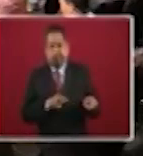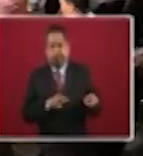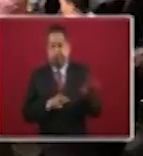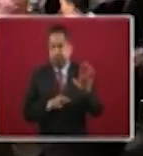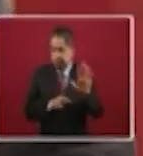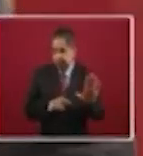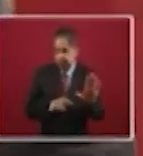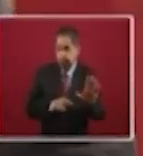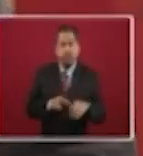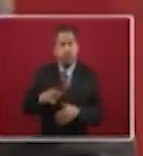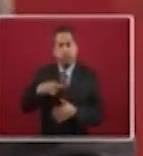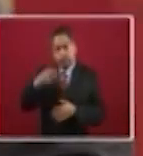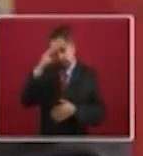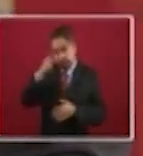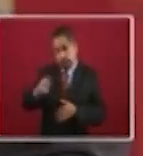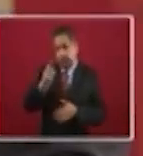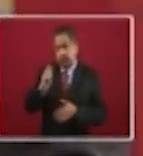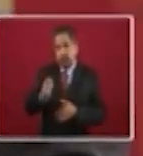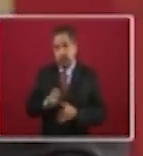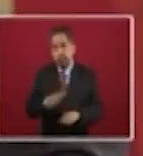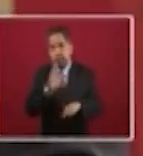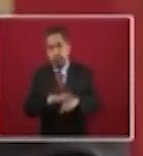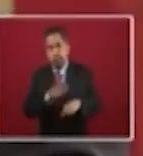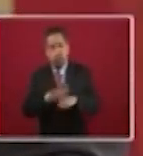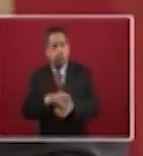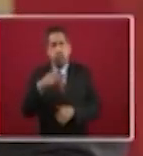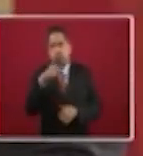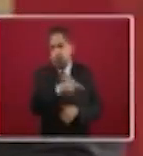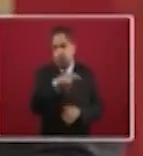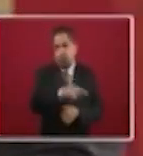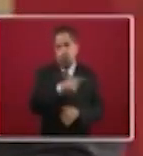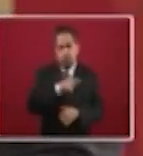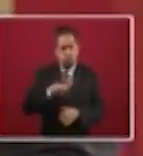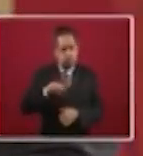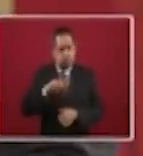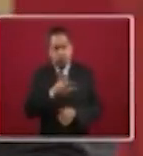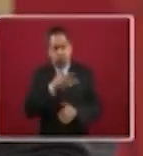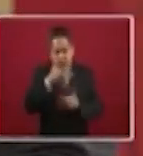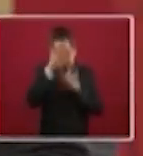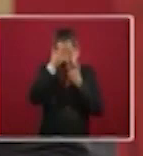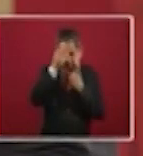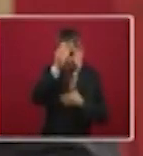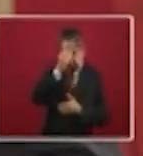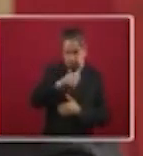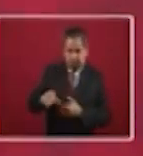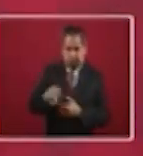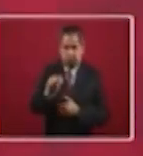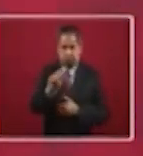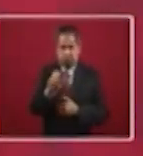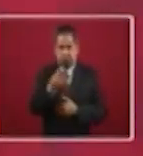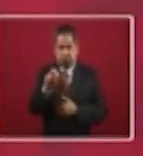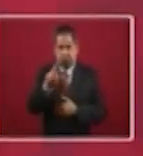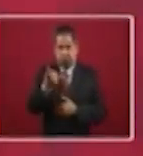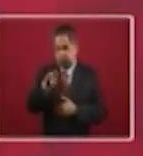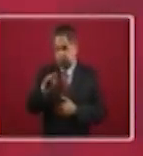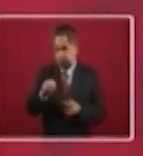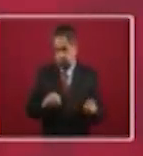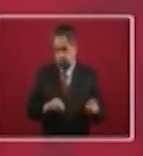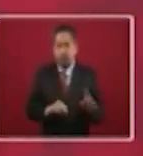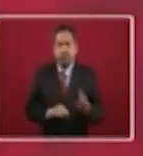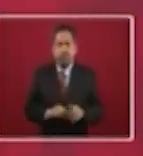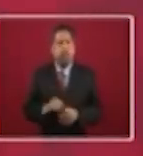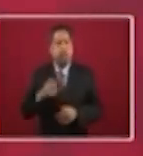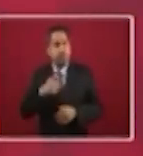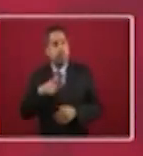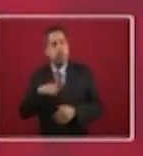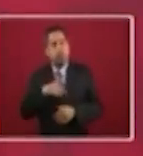la gente dejó de medir las consecuencias que traería hasta un 5 por ciento aranceles a los productos mexicanos eeuu hubiera sido un